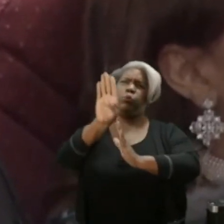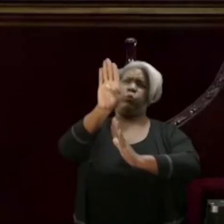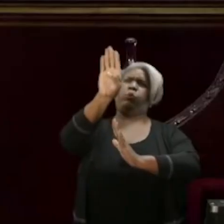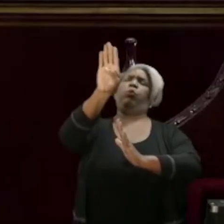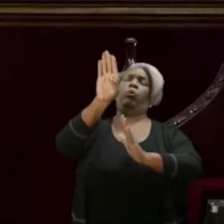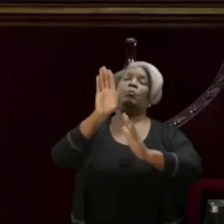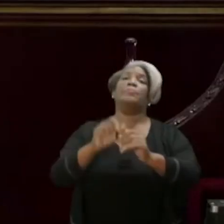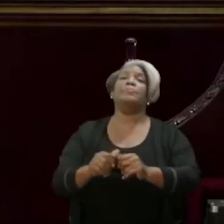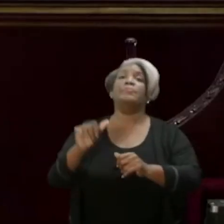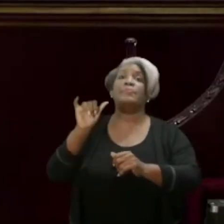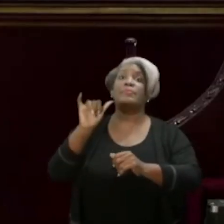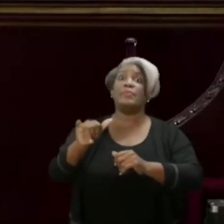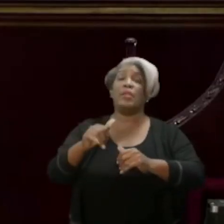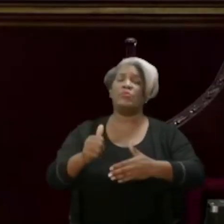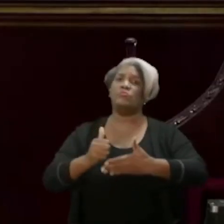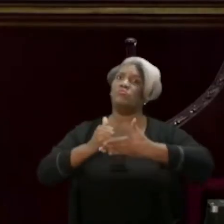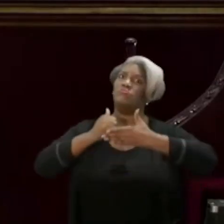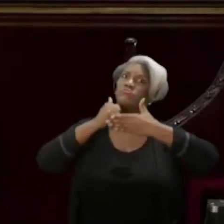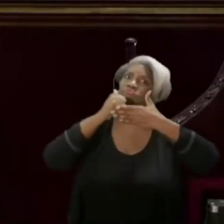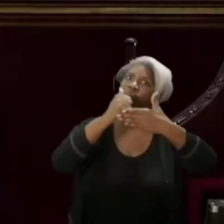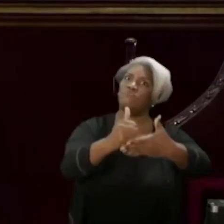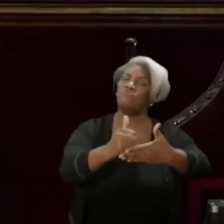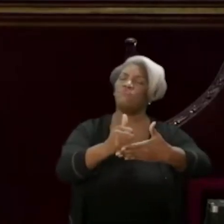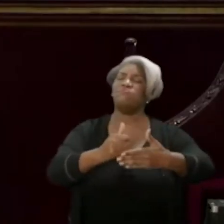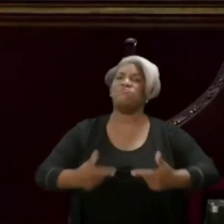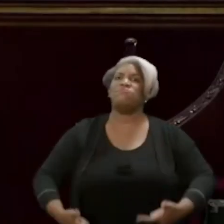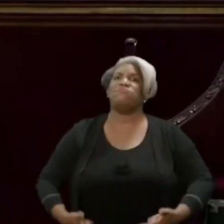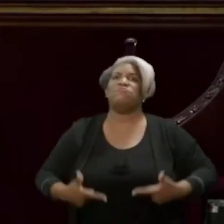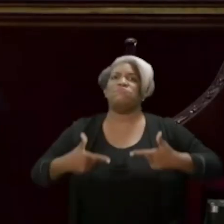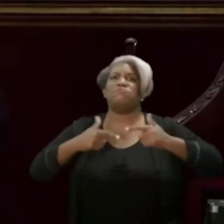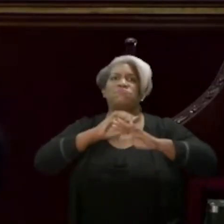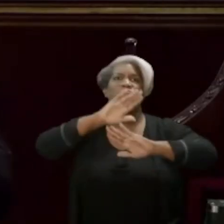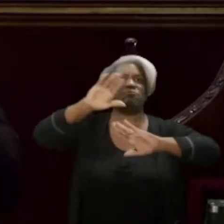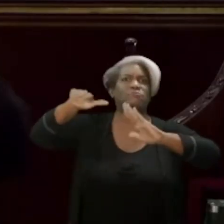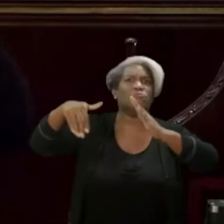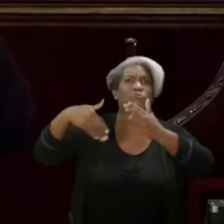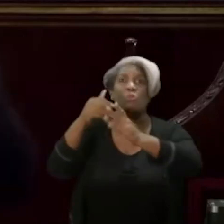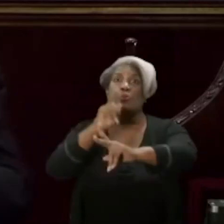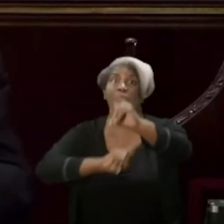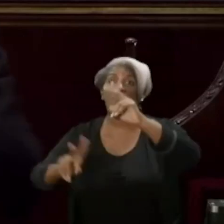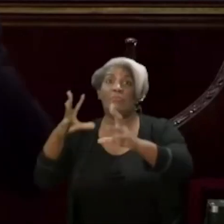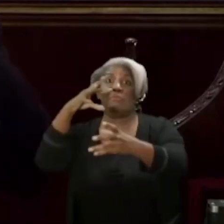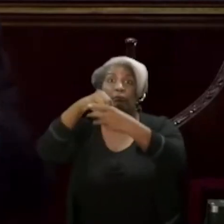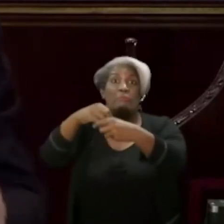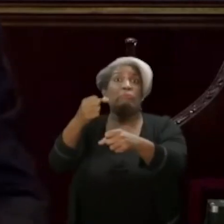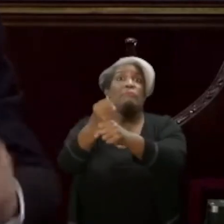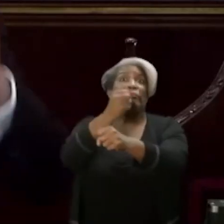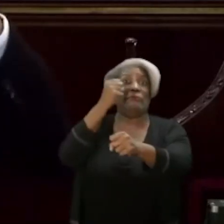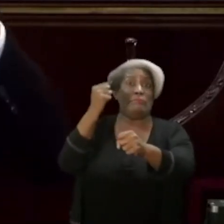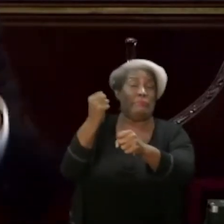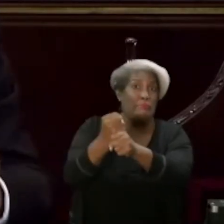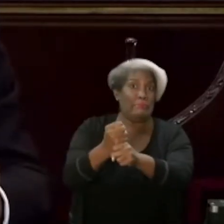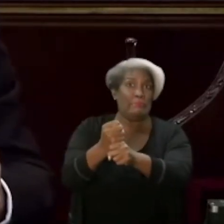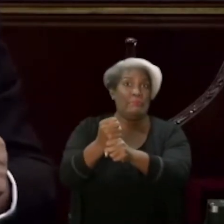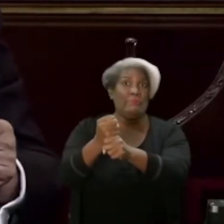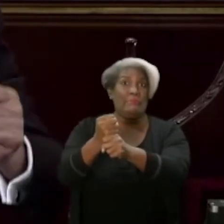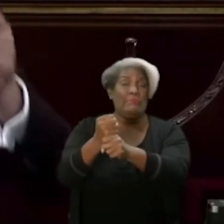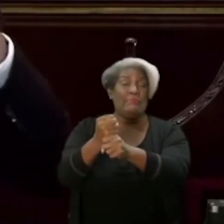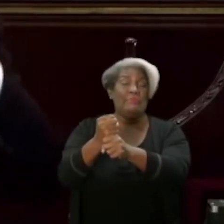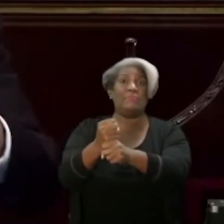cifras y tiene un impacto directo en la vida de hoteleros, camareros, amas de llaves, taxistas y